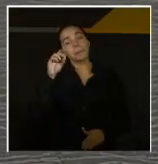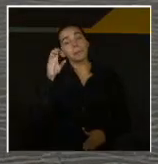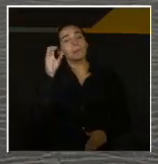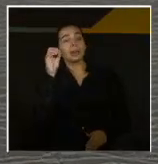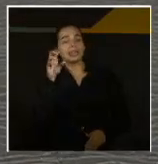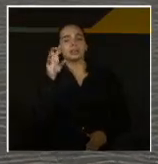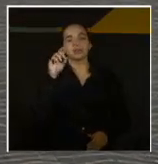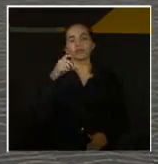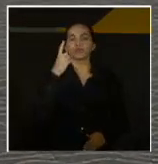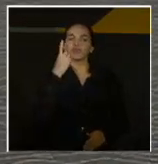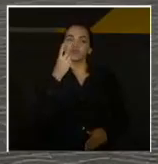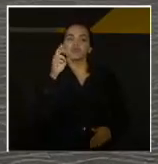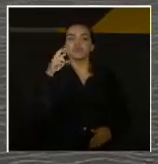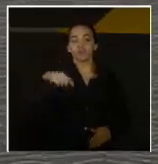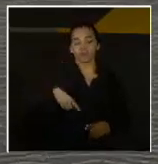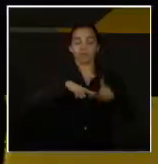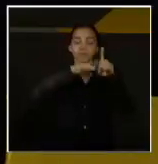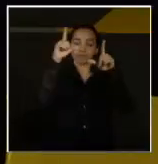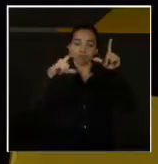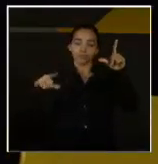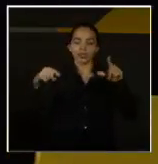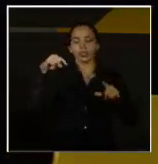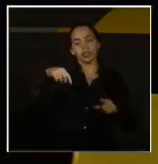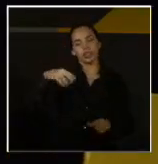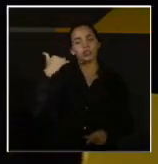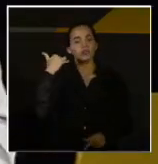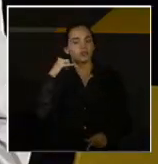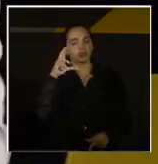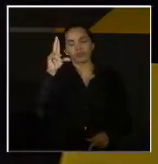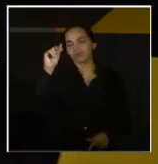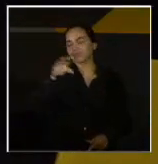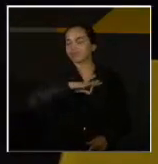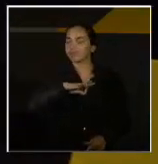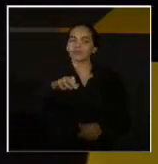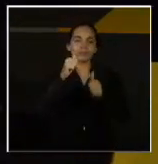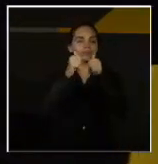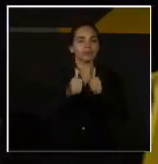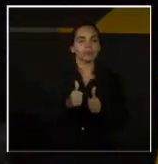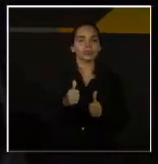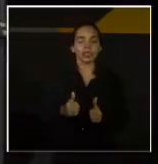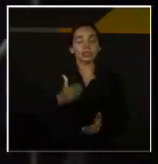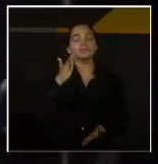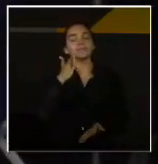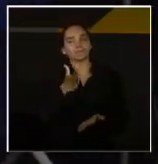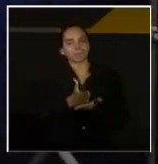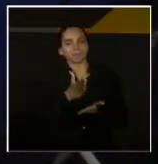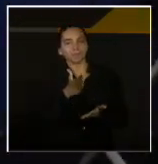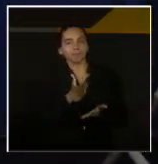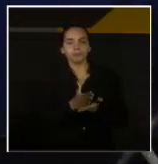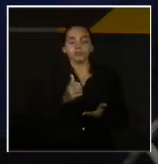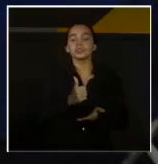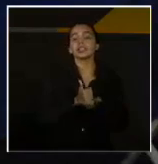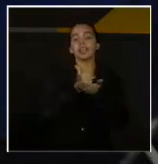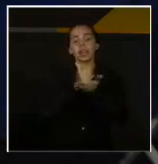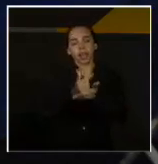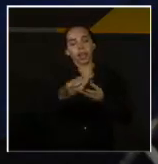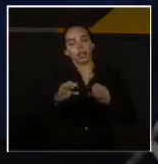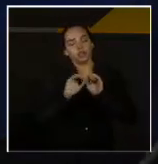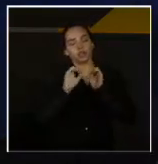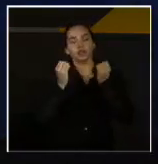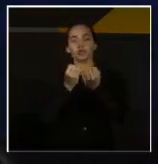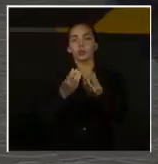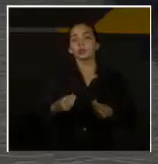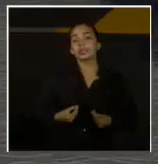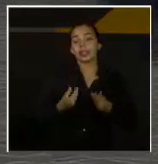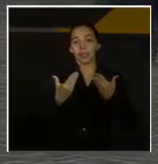la República. Ese es el Yucatán con el que no nos podemos conformar. Definitivamente, los apoyos sociales se tienen que dar, pero se